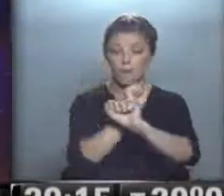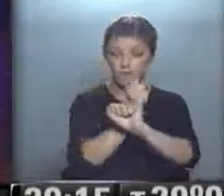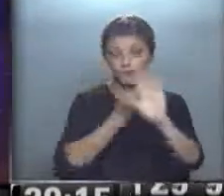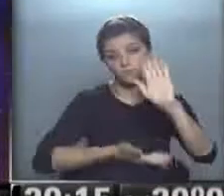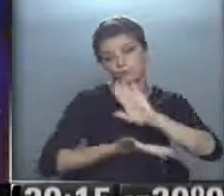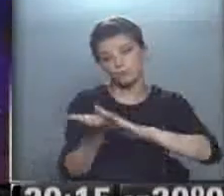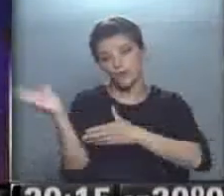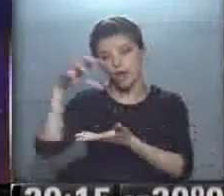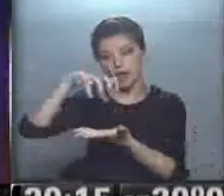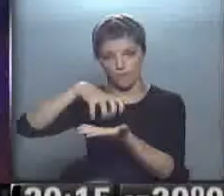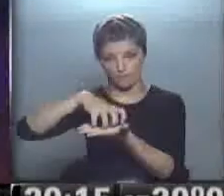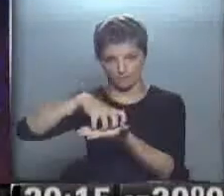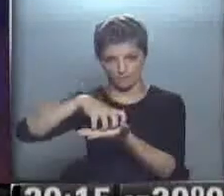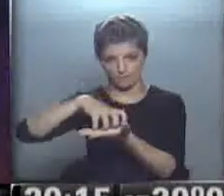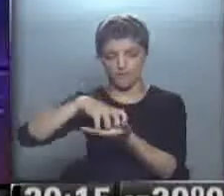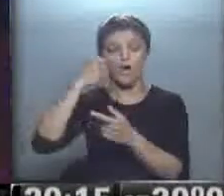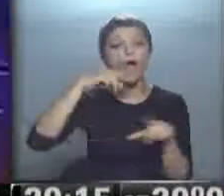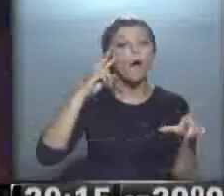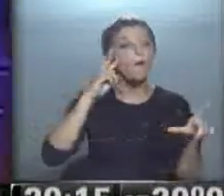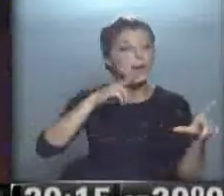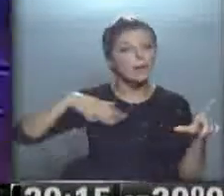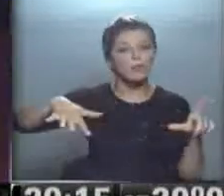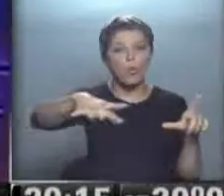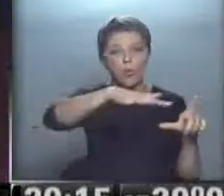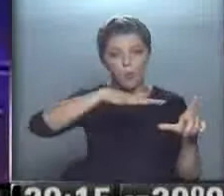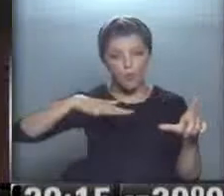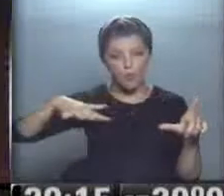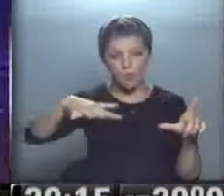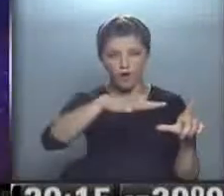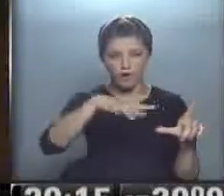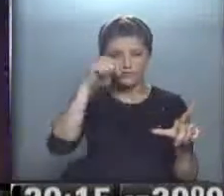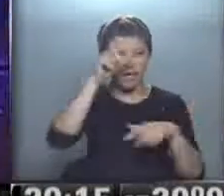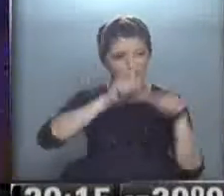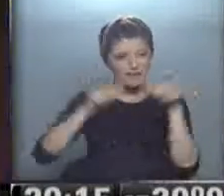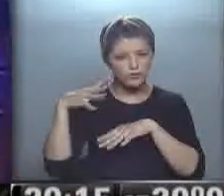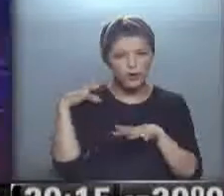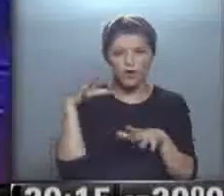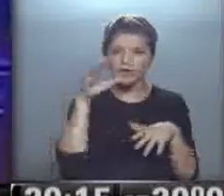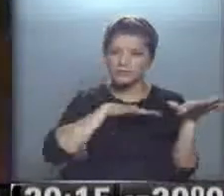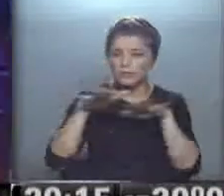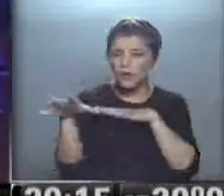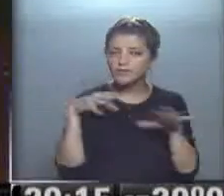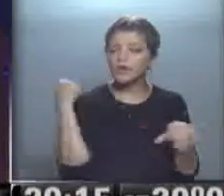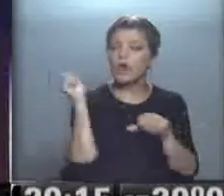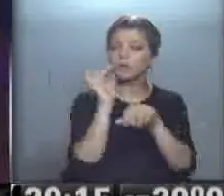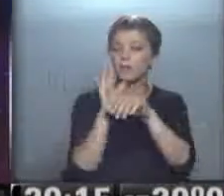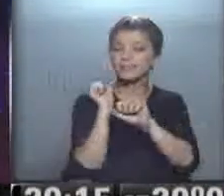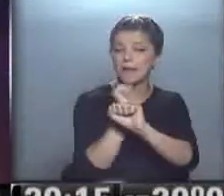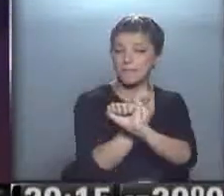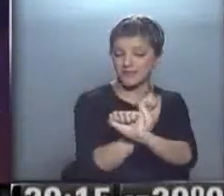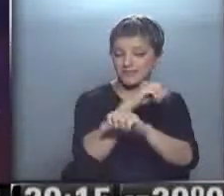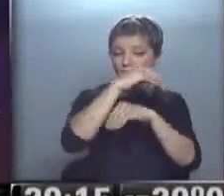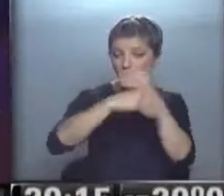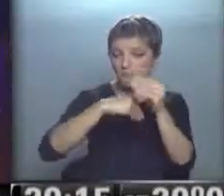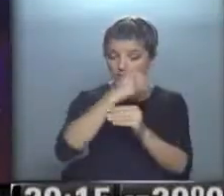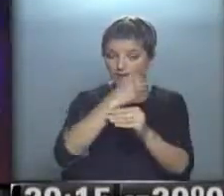la imagen de lo que está pasando en Tortuguitas con esta toma de rehenes que ha llegado a este desenlace, que ha